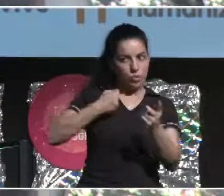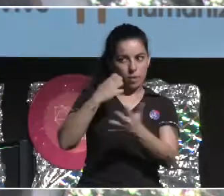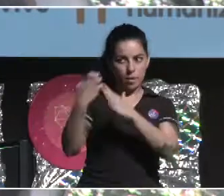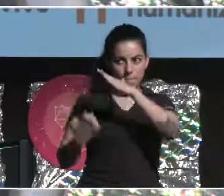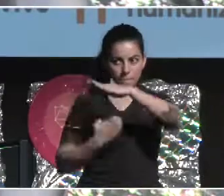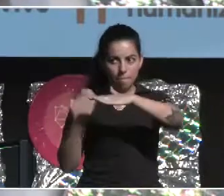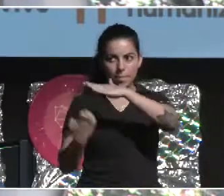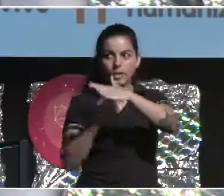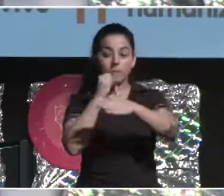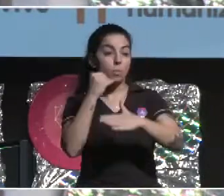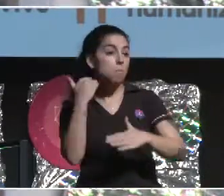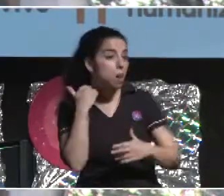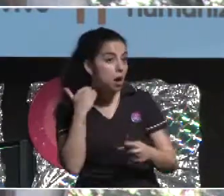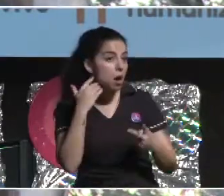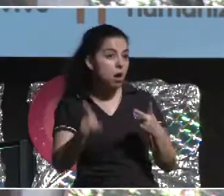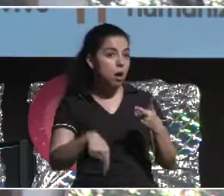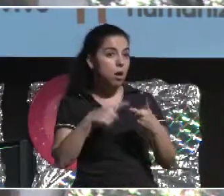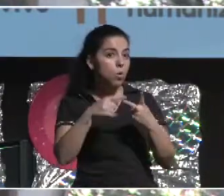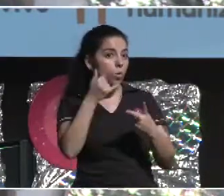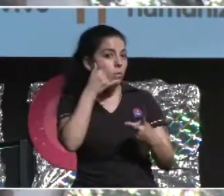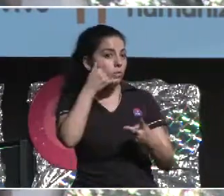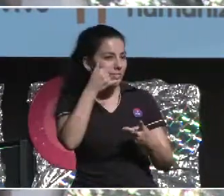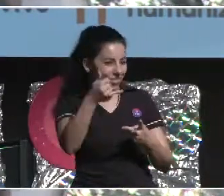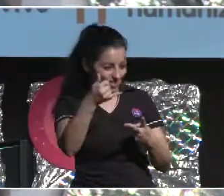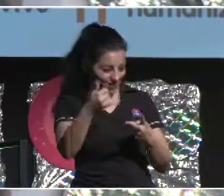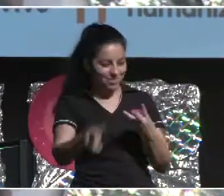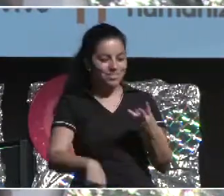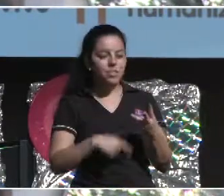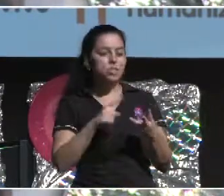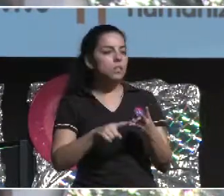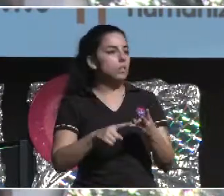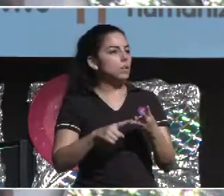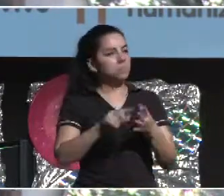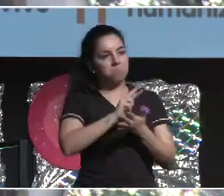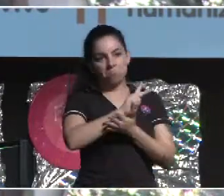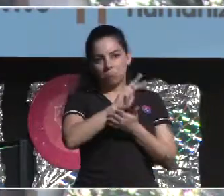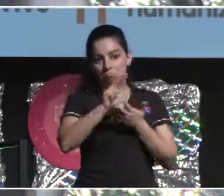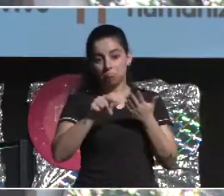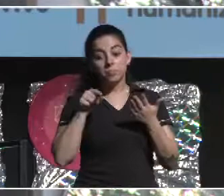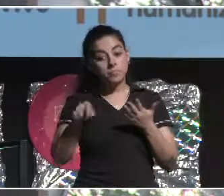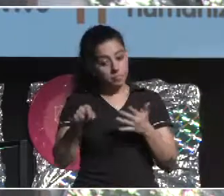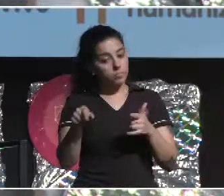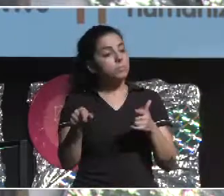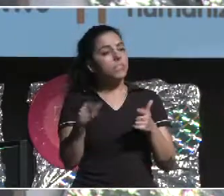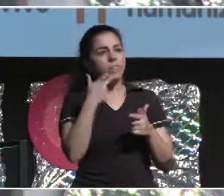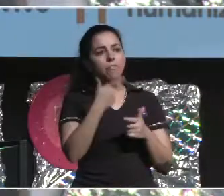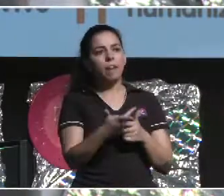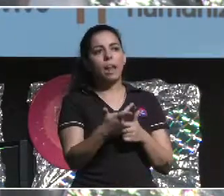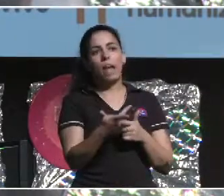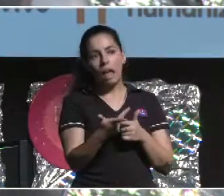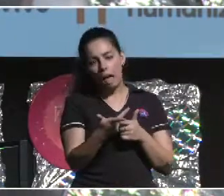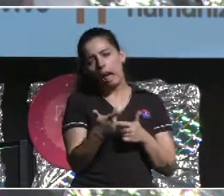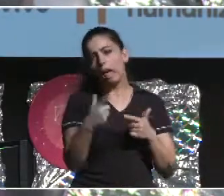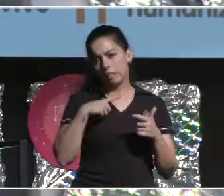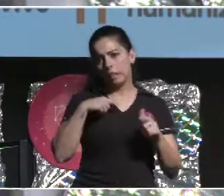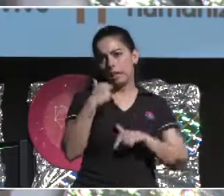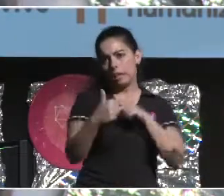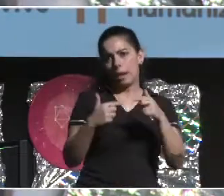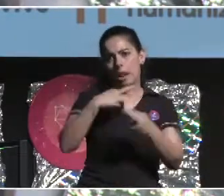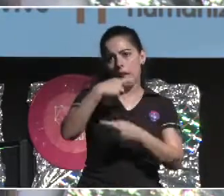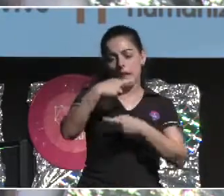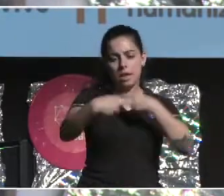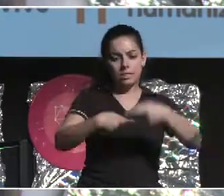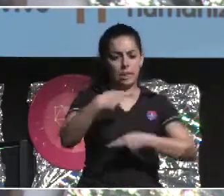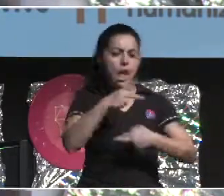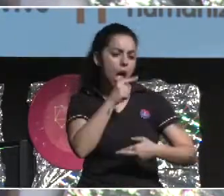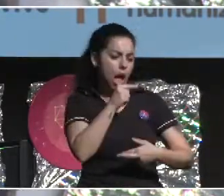servicios bancarios, de servicios de telefonía móvil y demás, y esas empresas decían el reciclaje del agua no